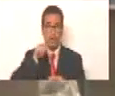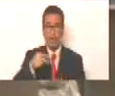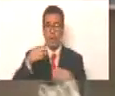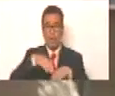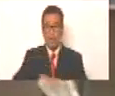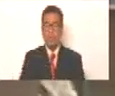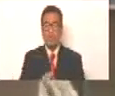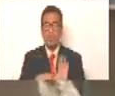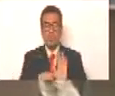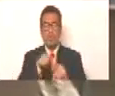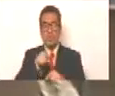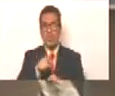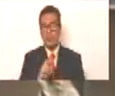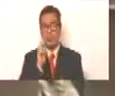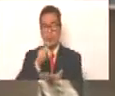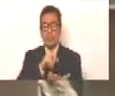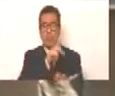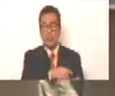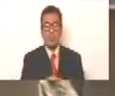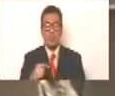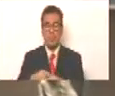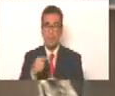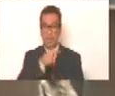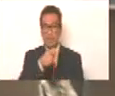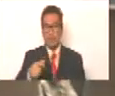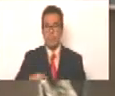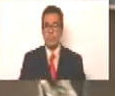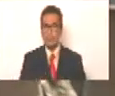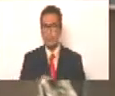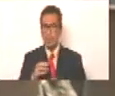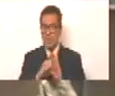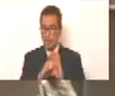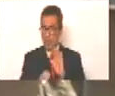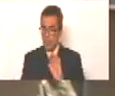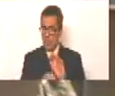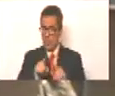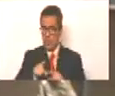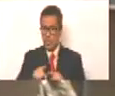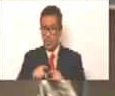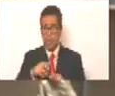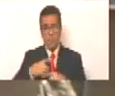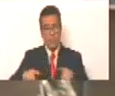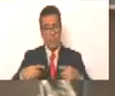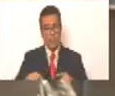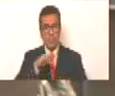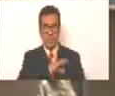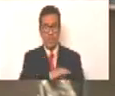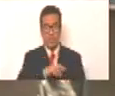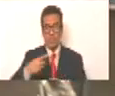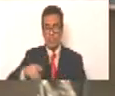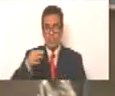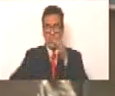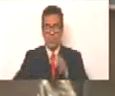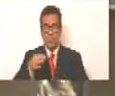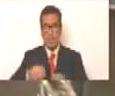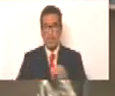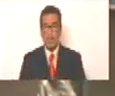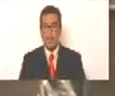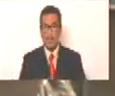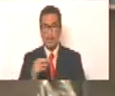y de participación popular, constituido en un Estado democrático, social de derecho y de justicia, convirtiéndose en